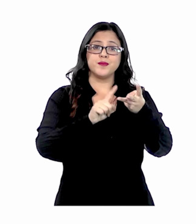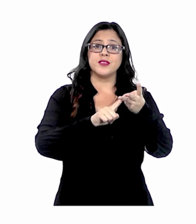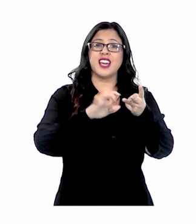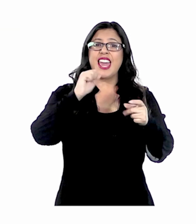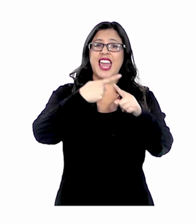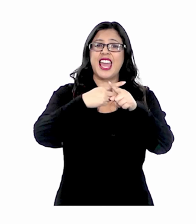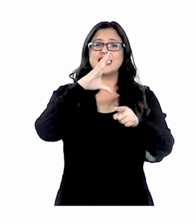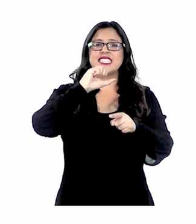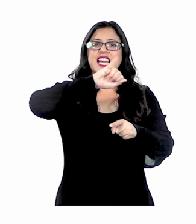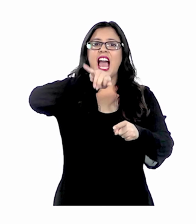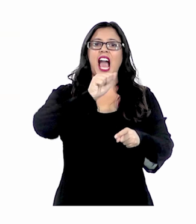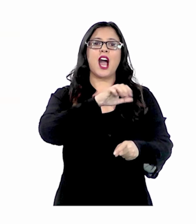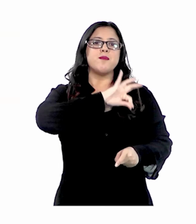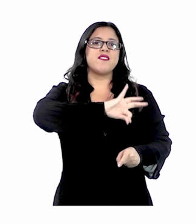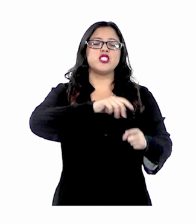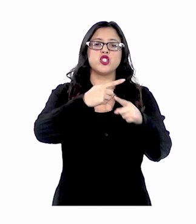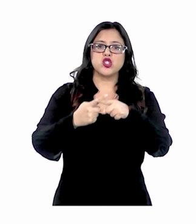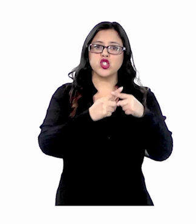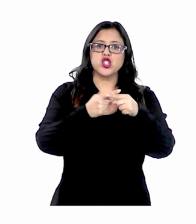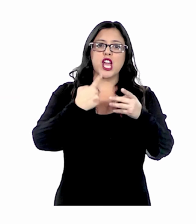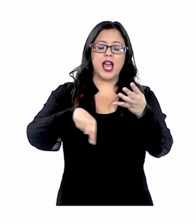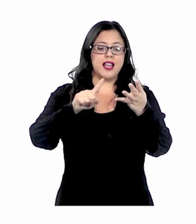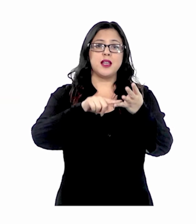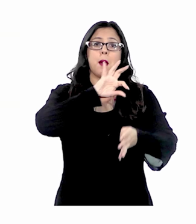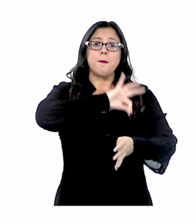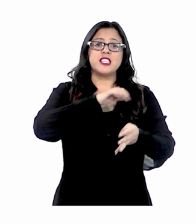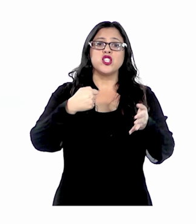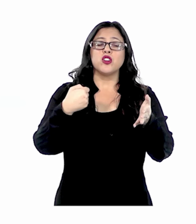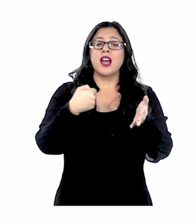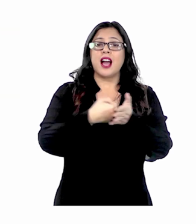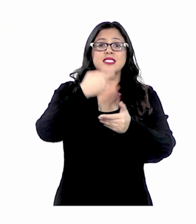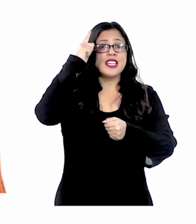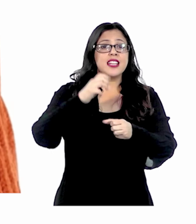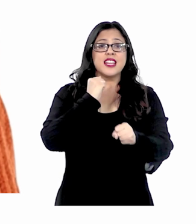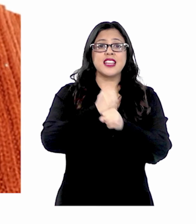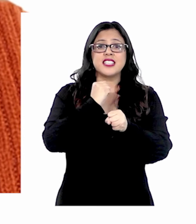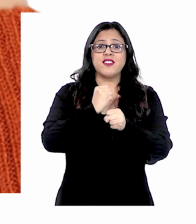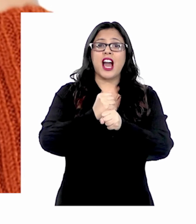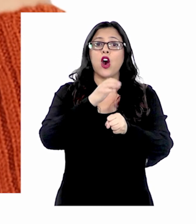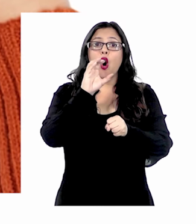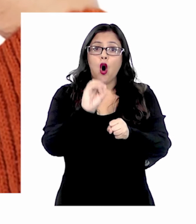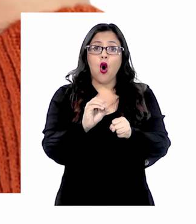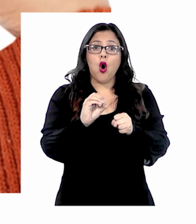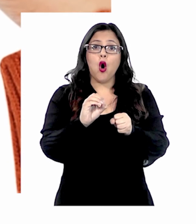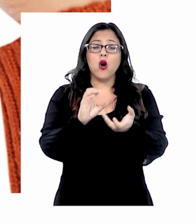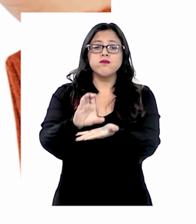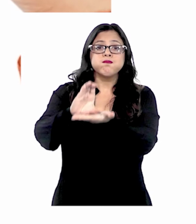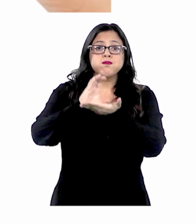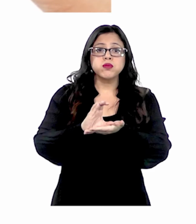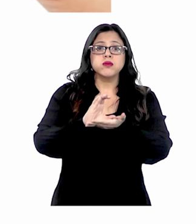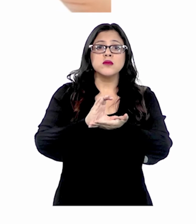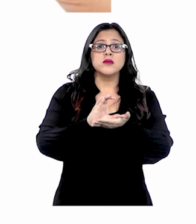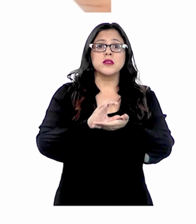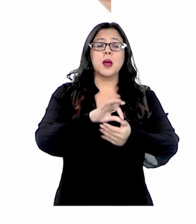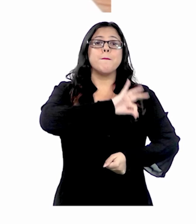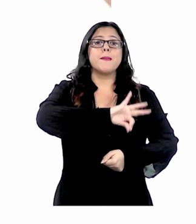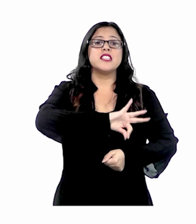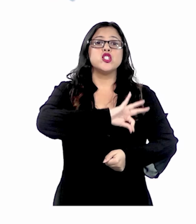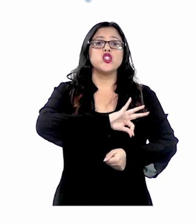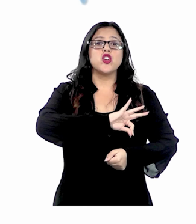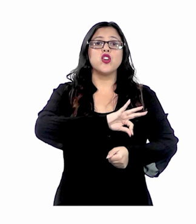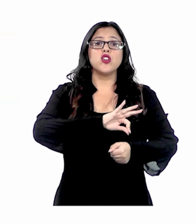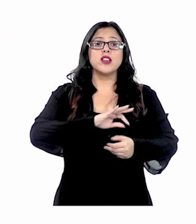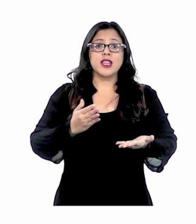de seguros, de las ex cajas de previsión social, pensión por accidente de trabajo o que reciba la